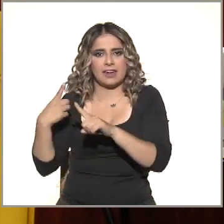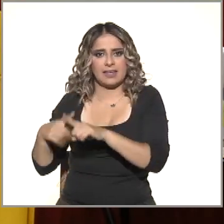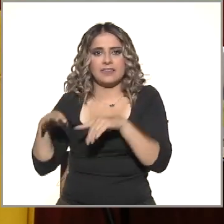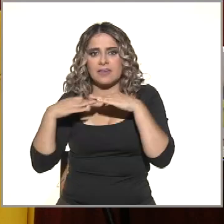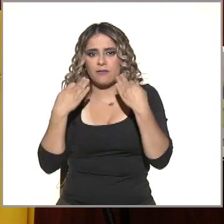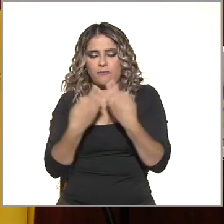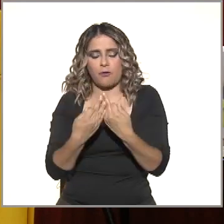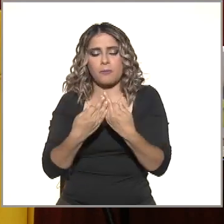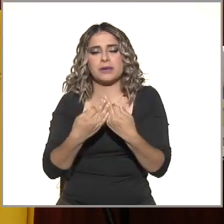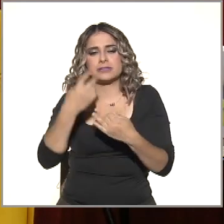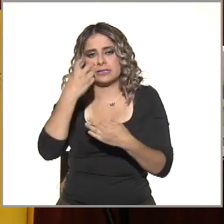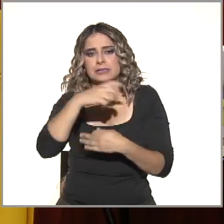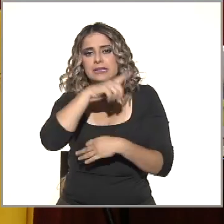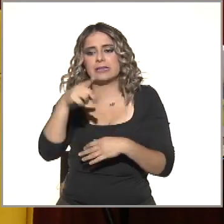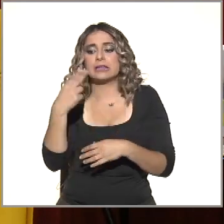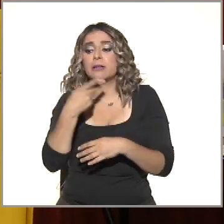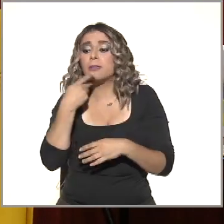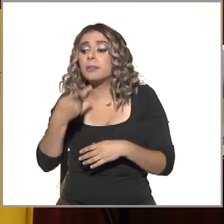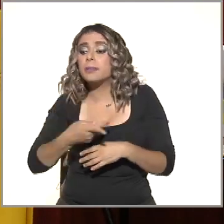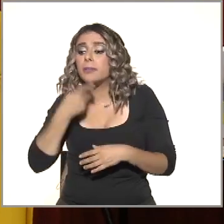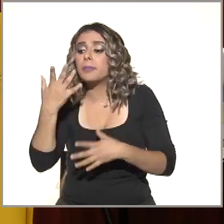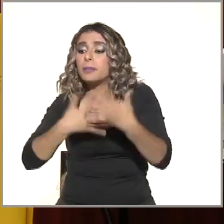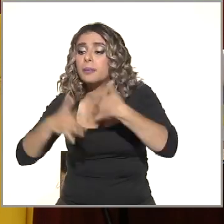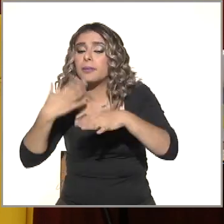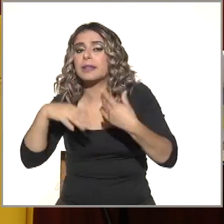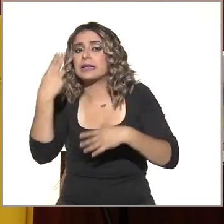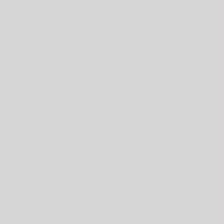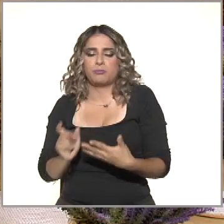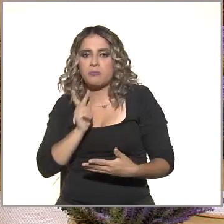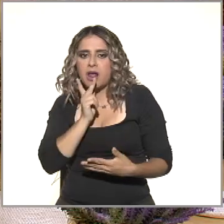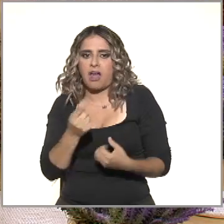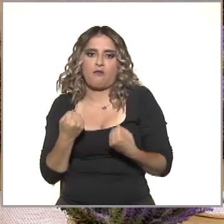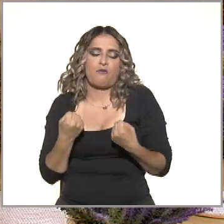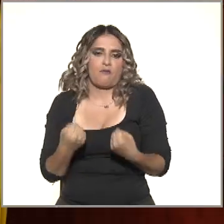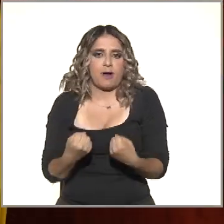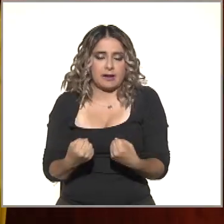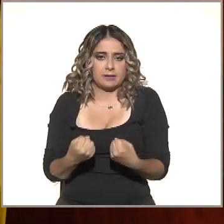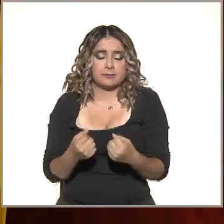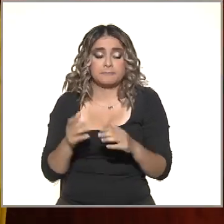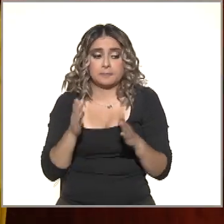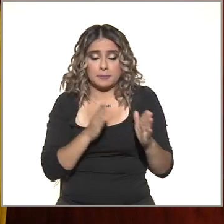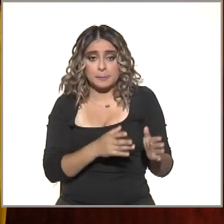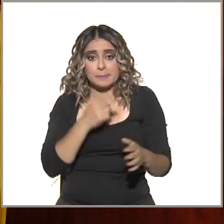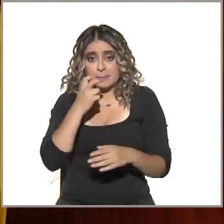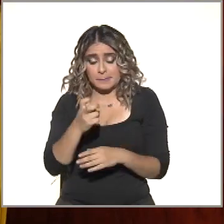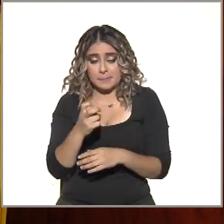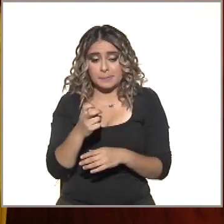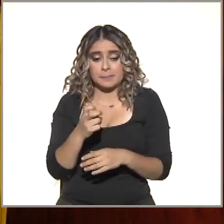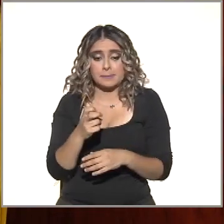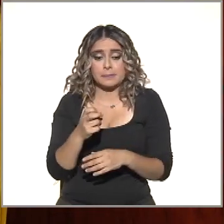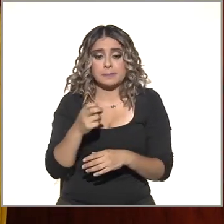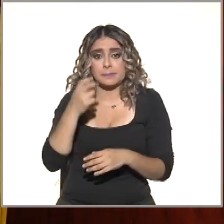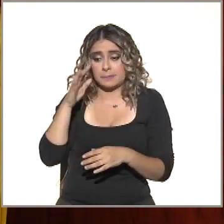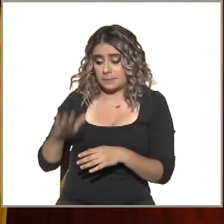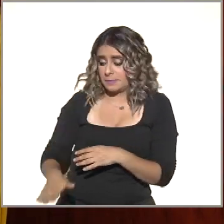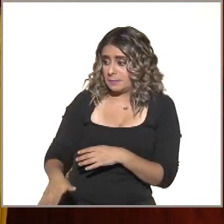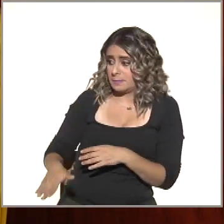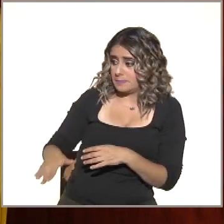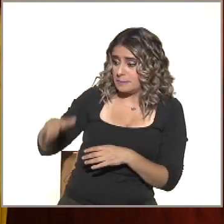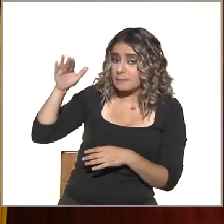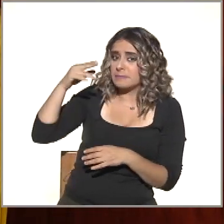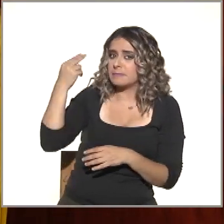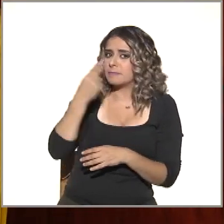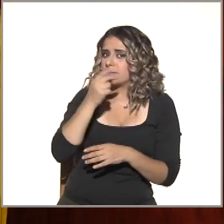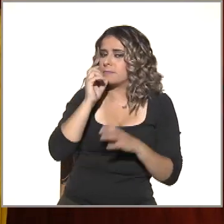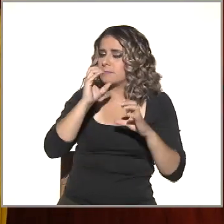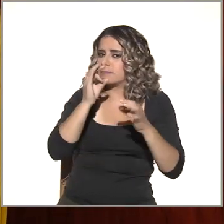muy cuidadosos de no lesionar la dignidad. En el tema del desarrollo, esto es muy importante, porque se